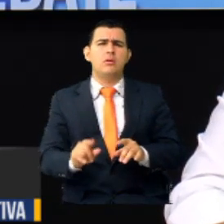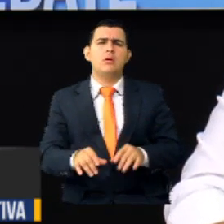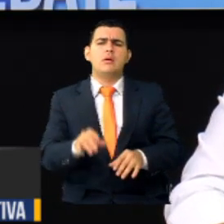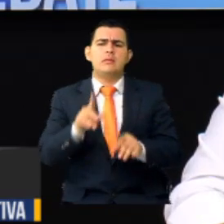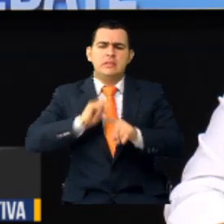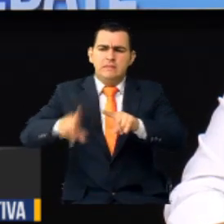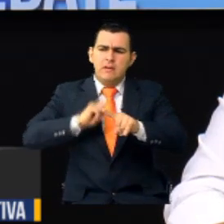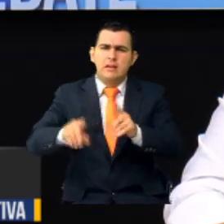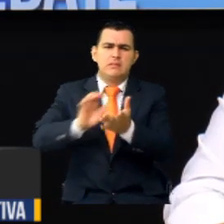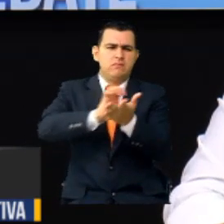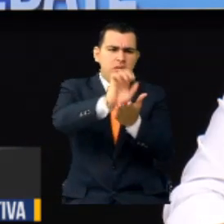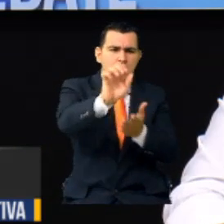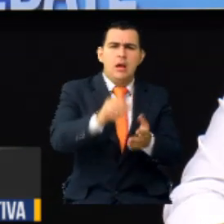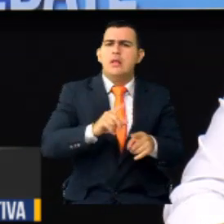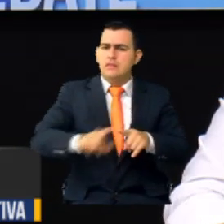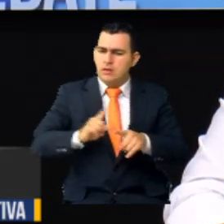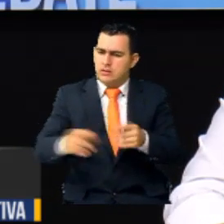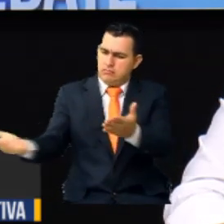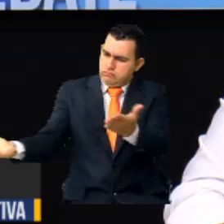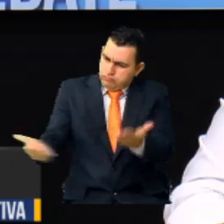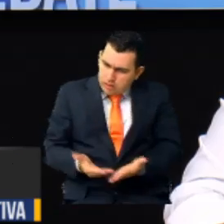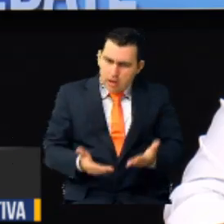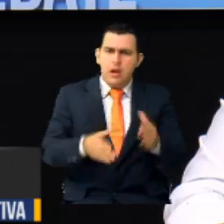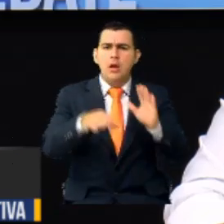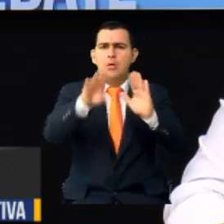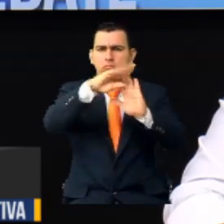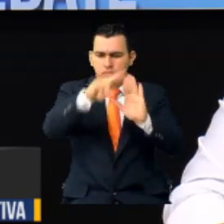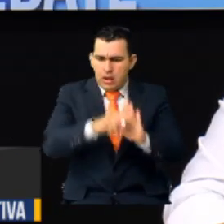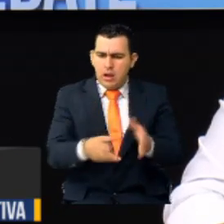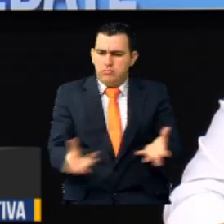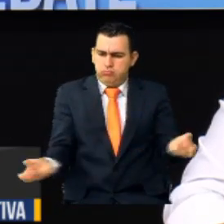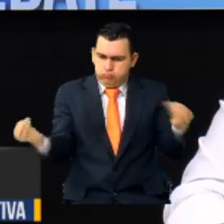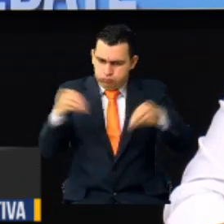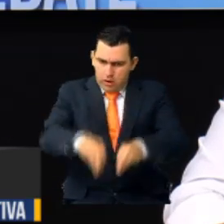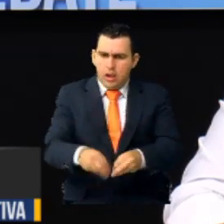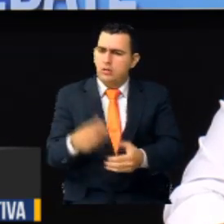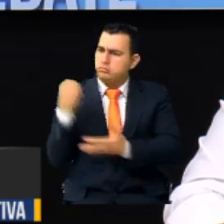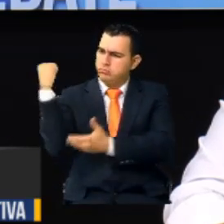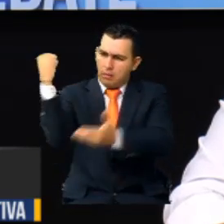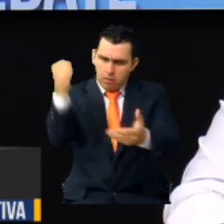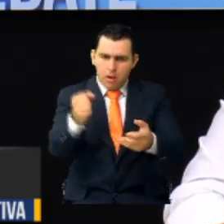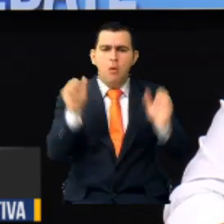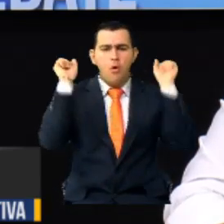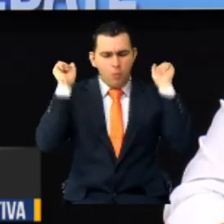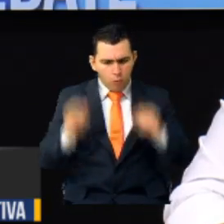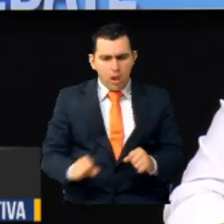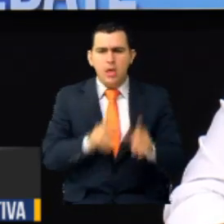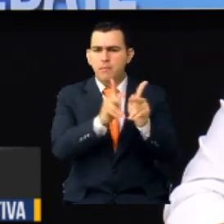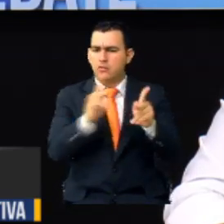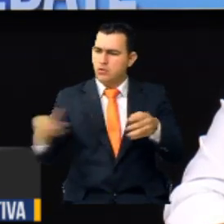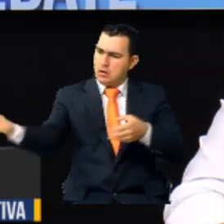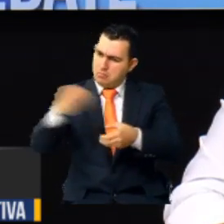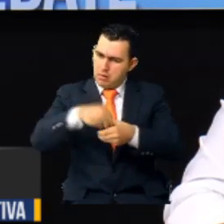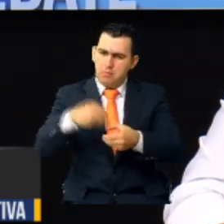de reinserción, con los programas de inversión que se tienen que dar para garantizar la no repetición en un proceso como este.